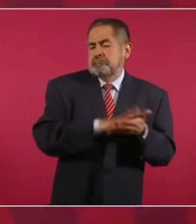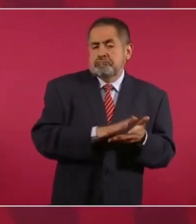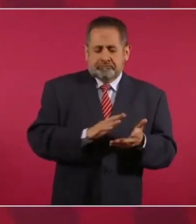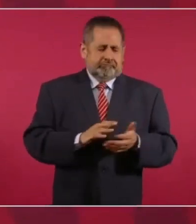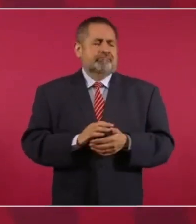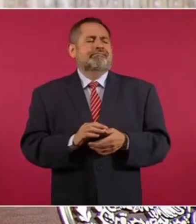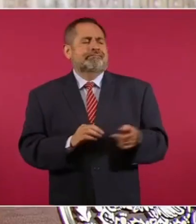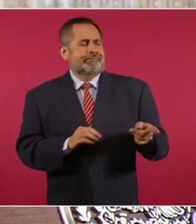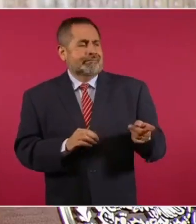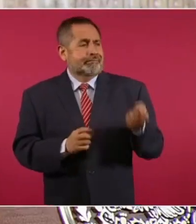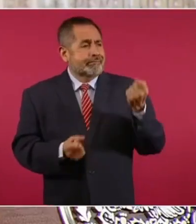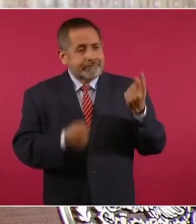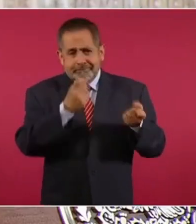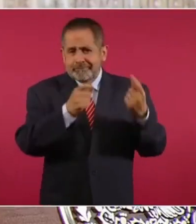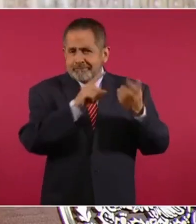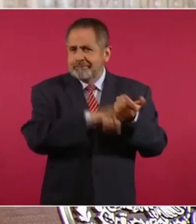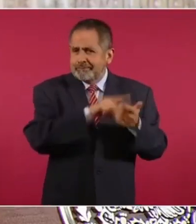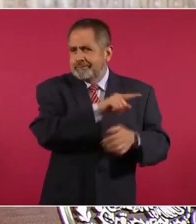Así tenemos casos,